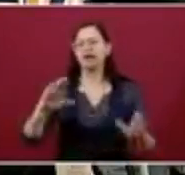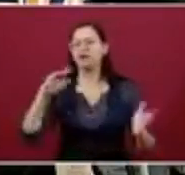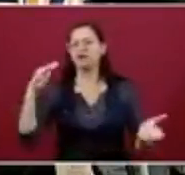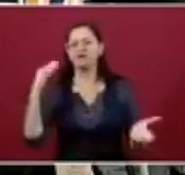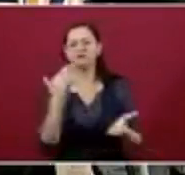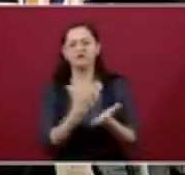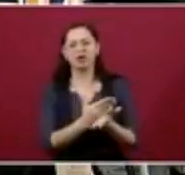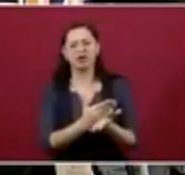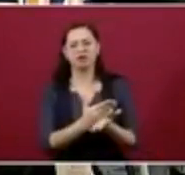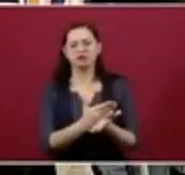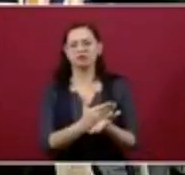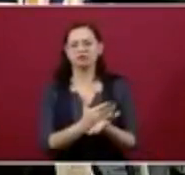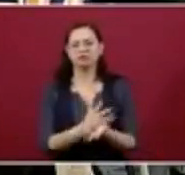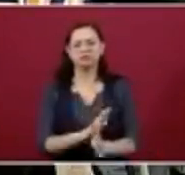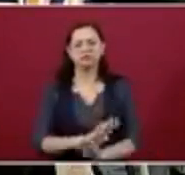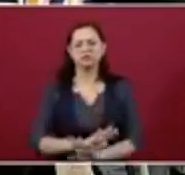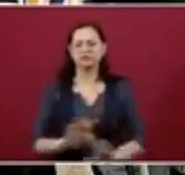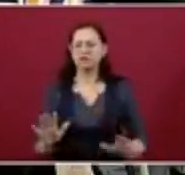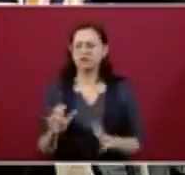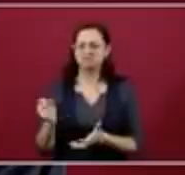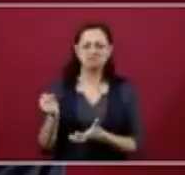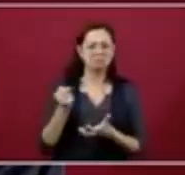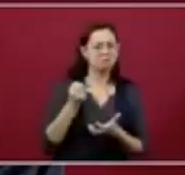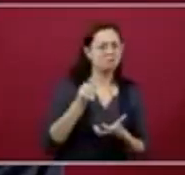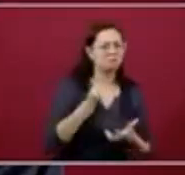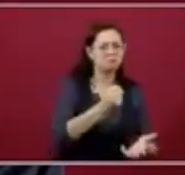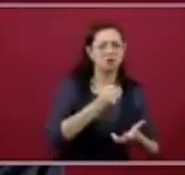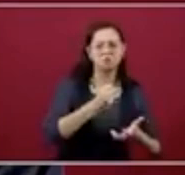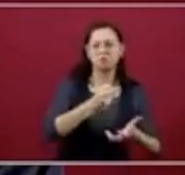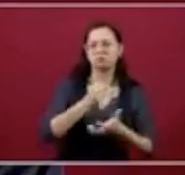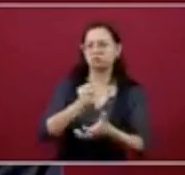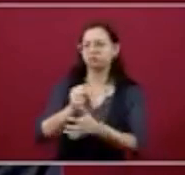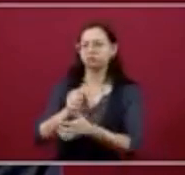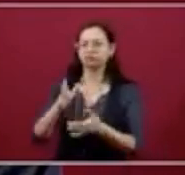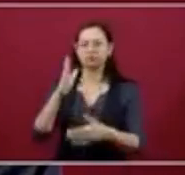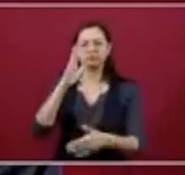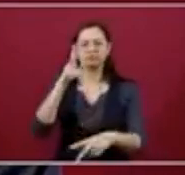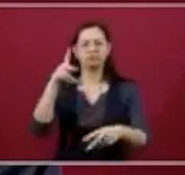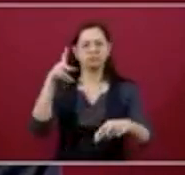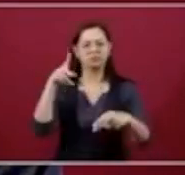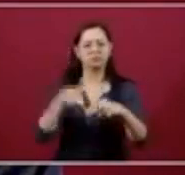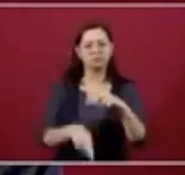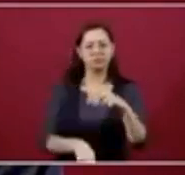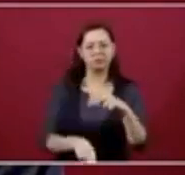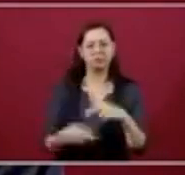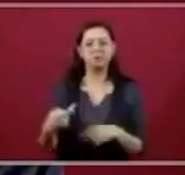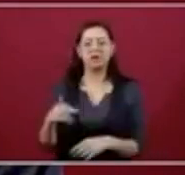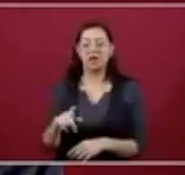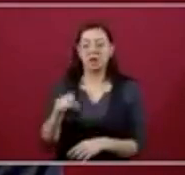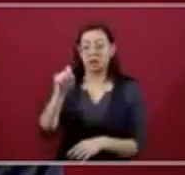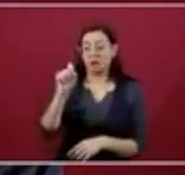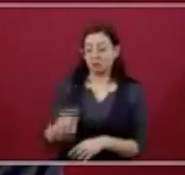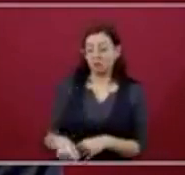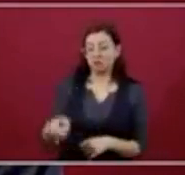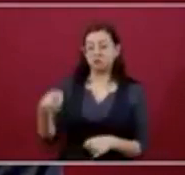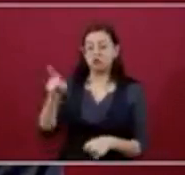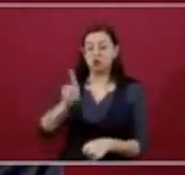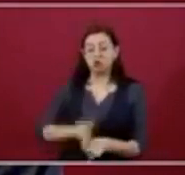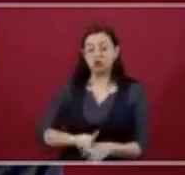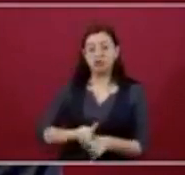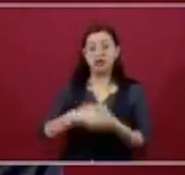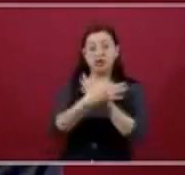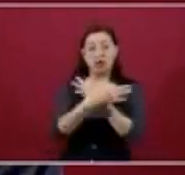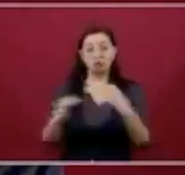automáticamente la transferencia de recursos de esta institución. Sin embargo, ese mismo día que usted dio esa orden de frenar